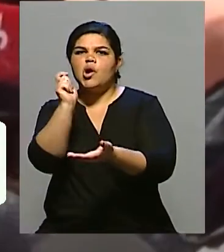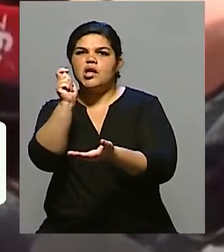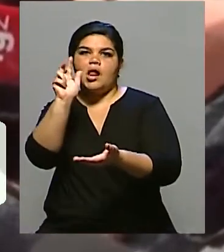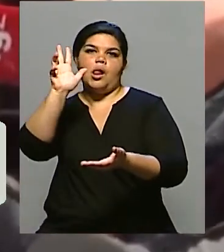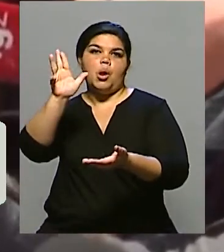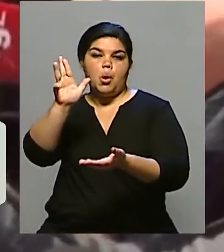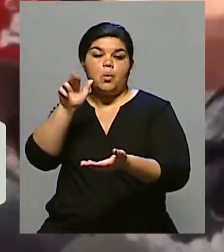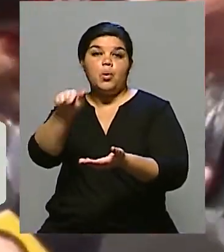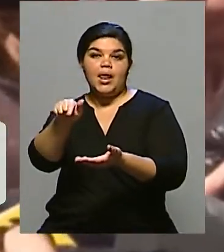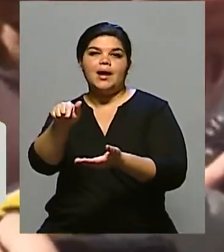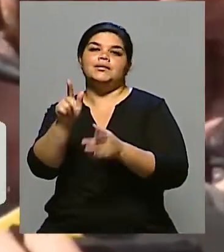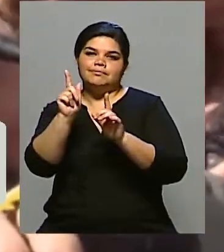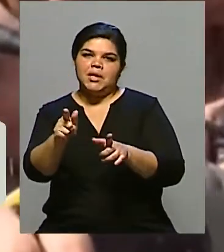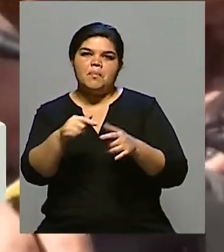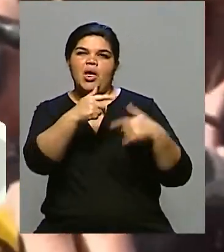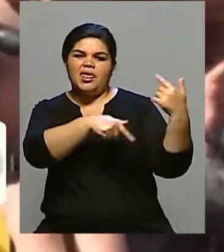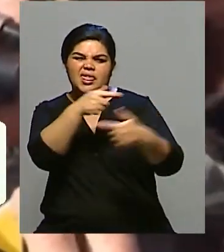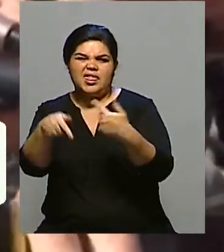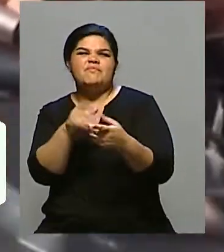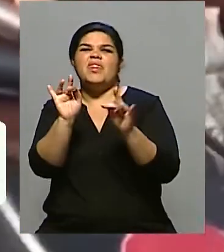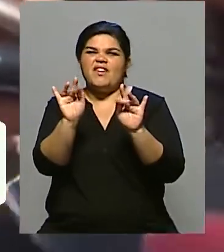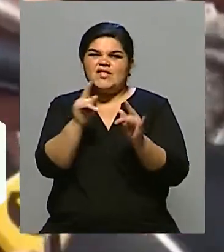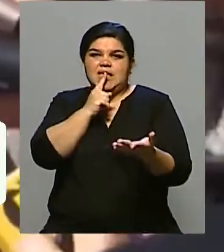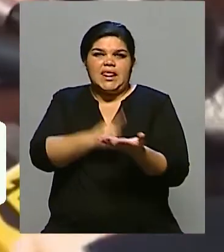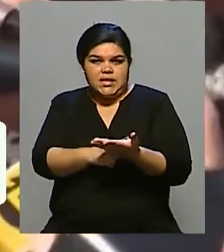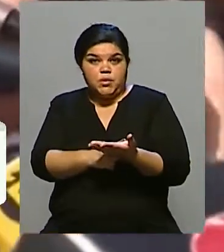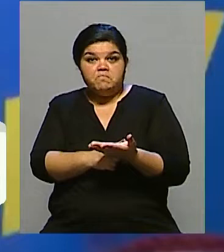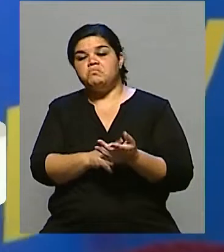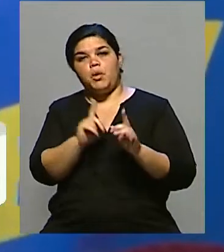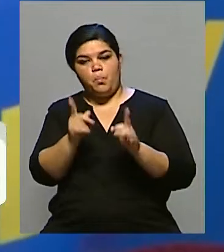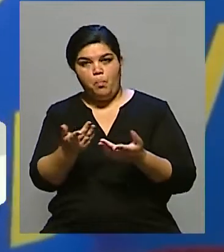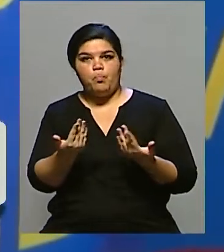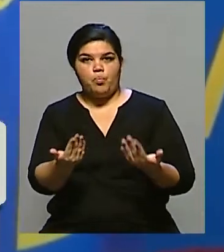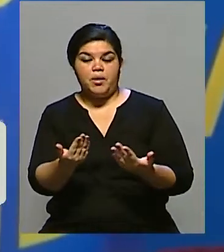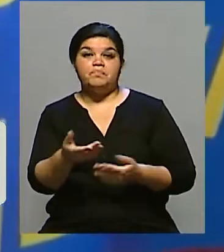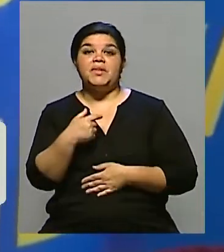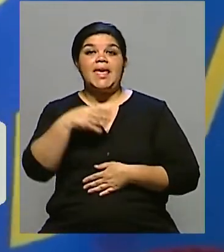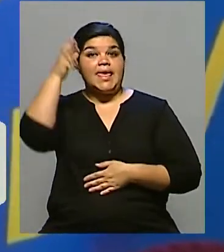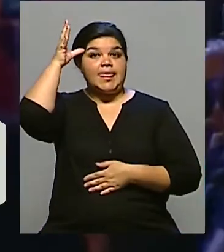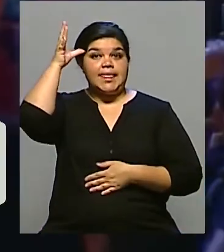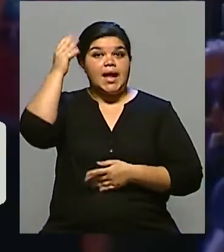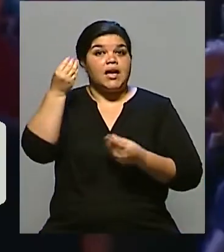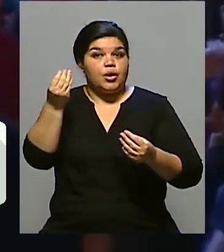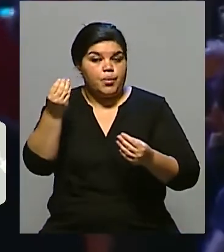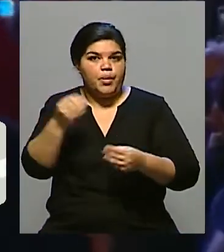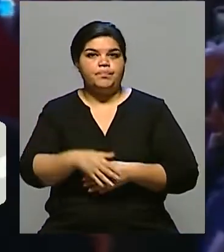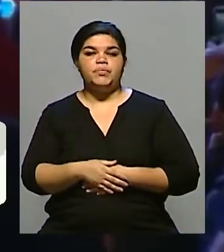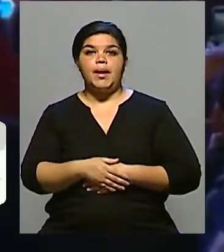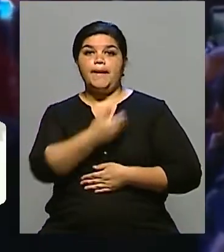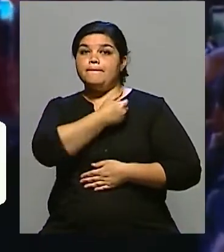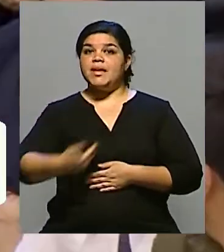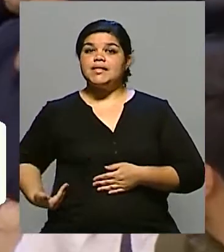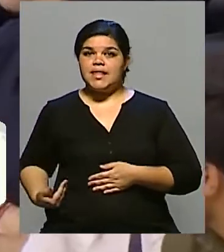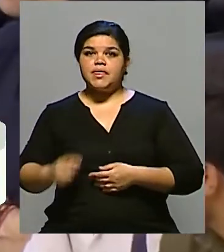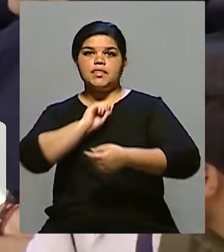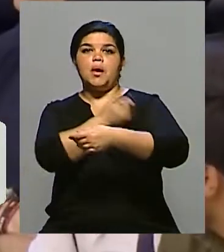los Diputados. En Italia el presidente tiene un poquito más de poder, pero está siempre, el primer